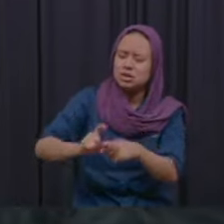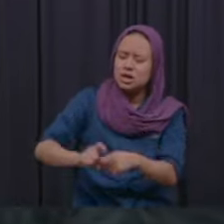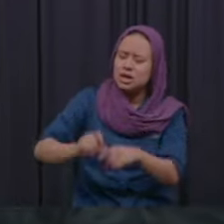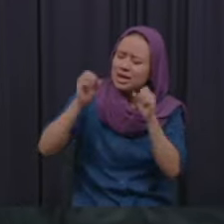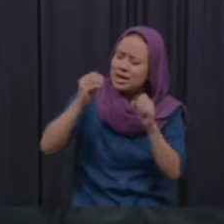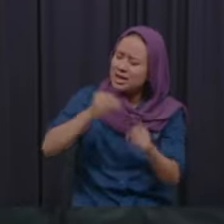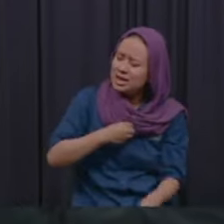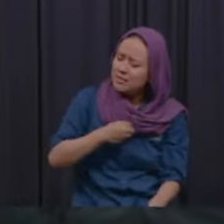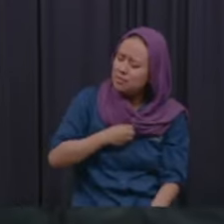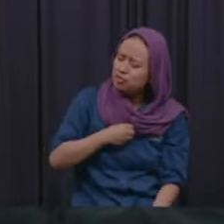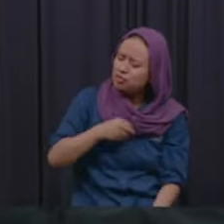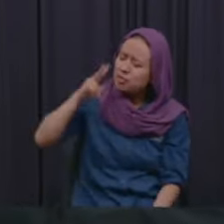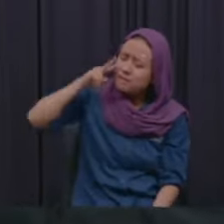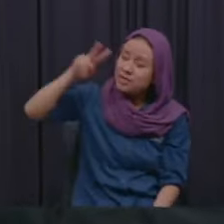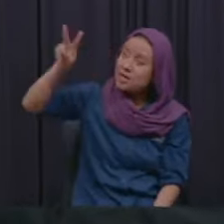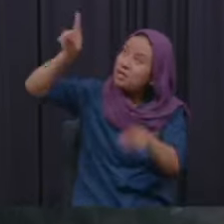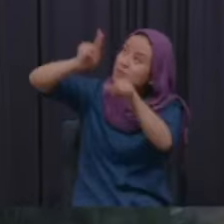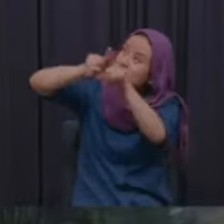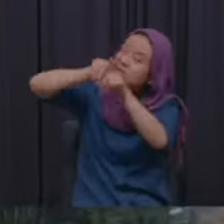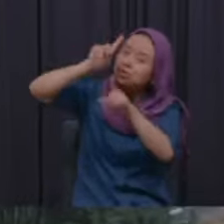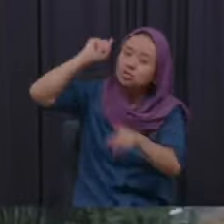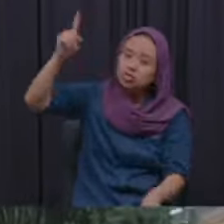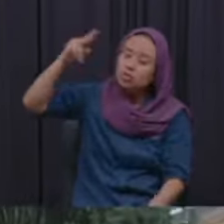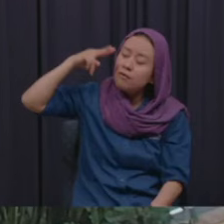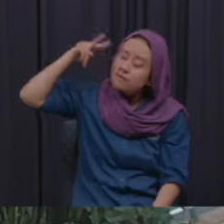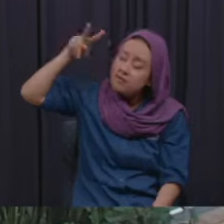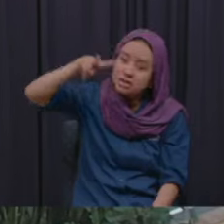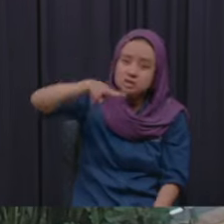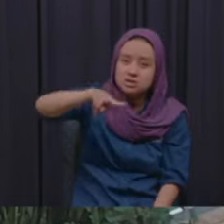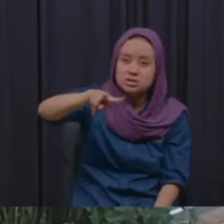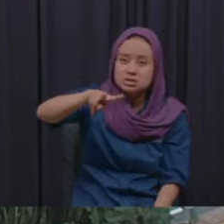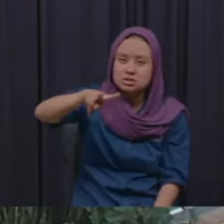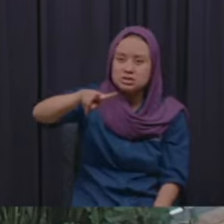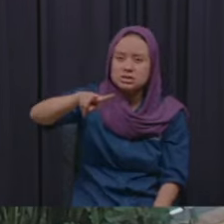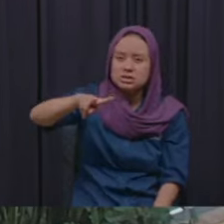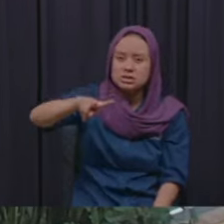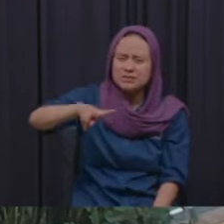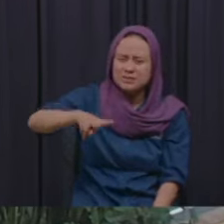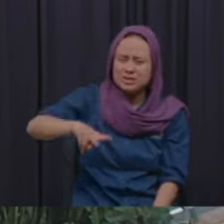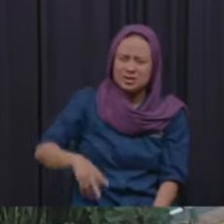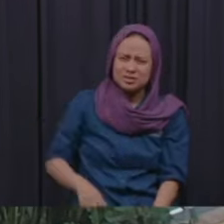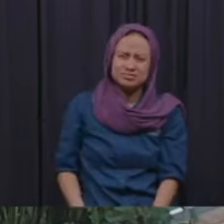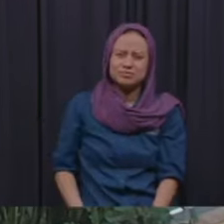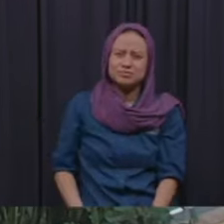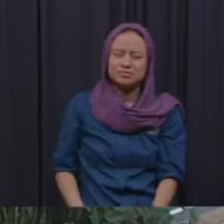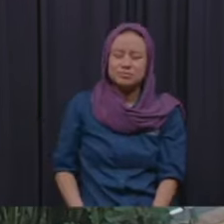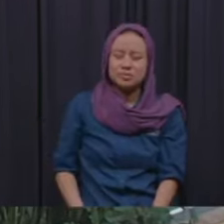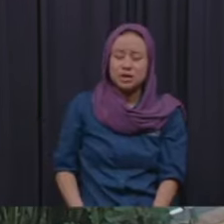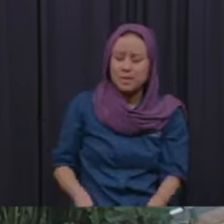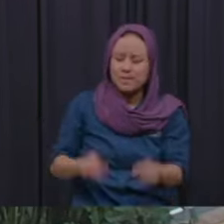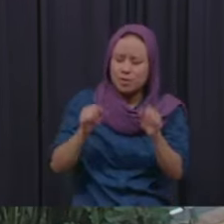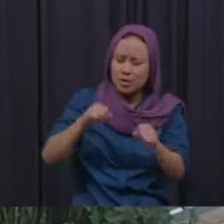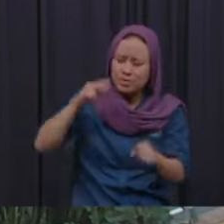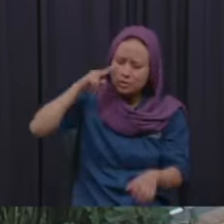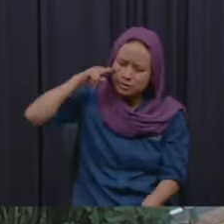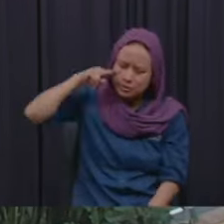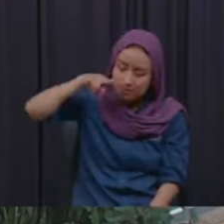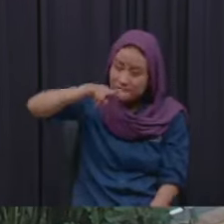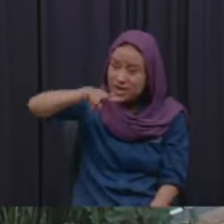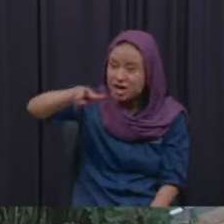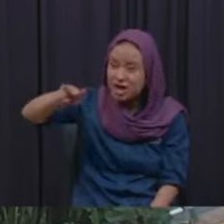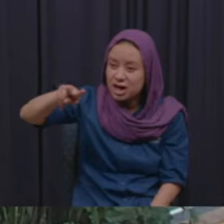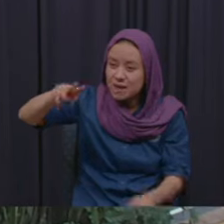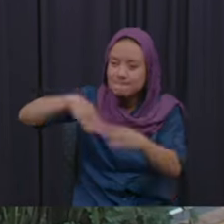Queremos mirar como tú miras. Quita toda simpleza en nuestro mirar. Que